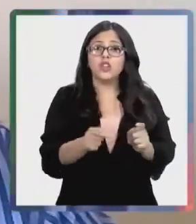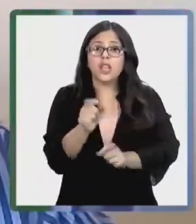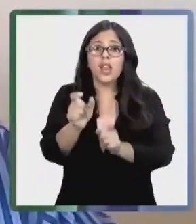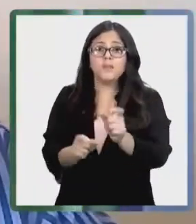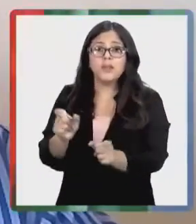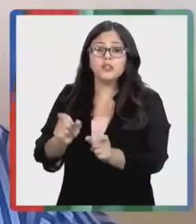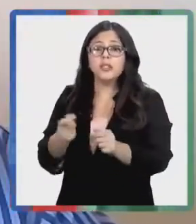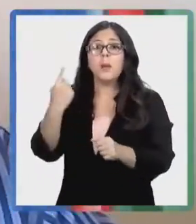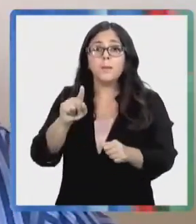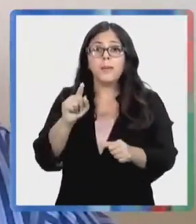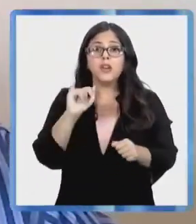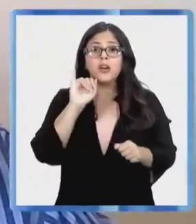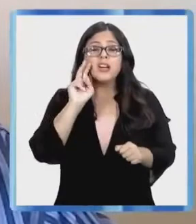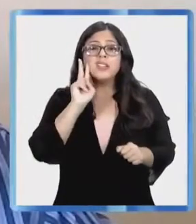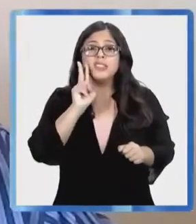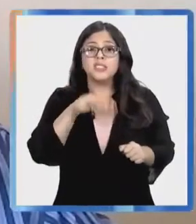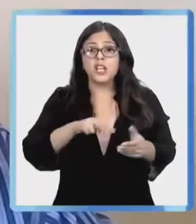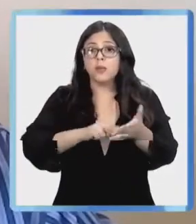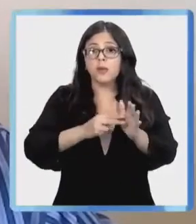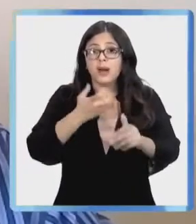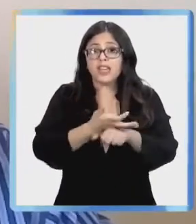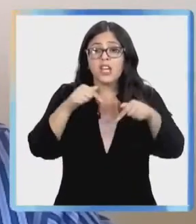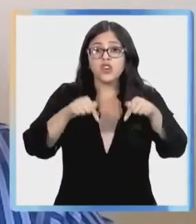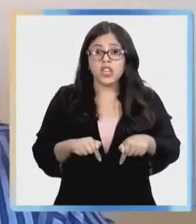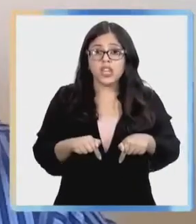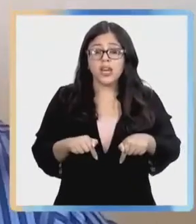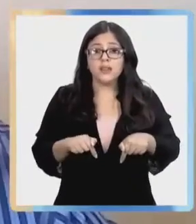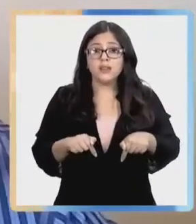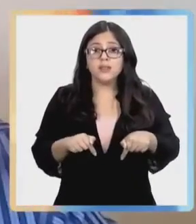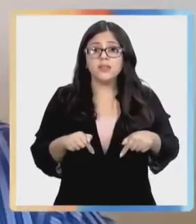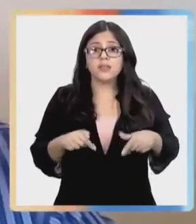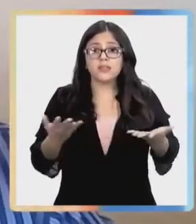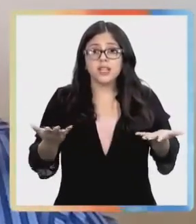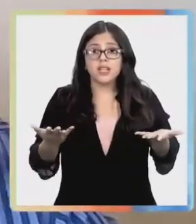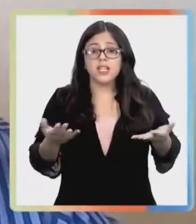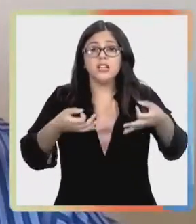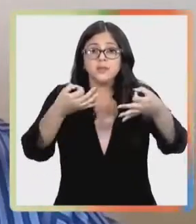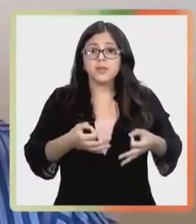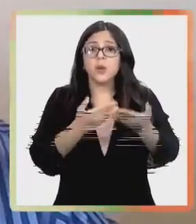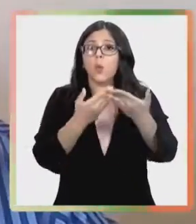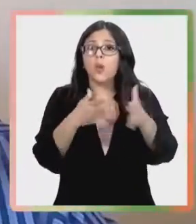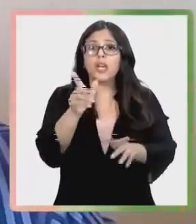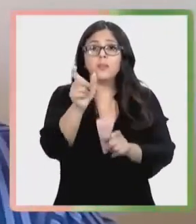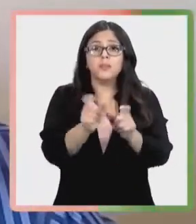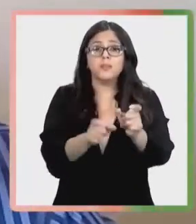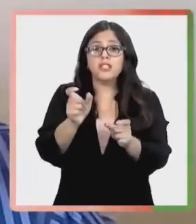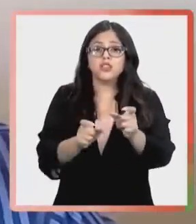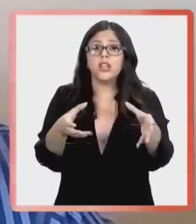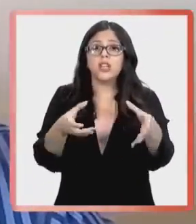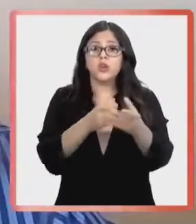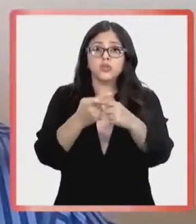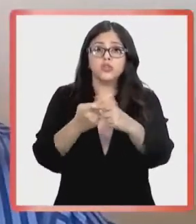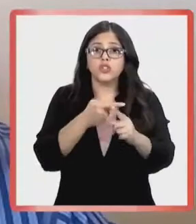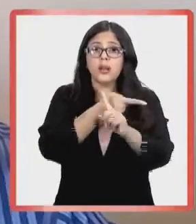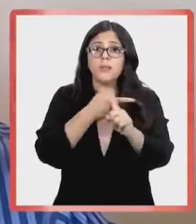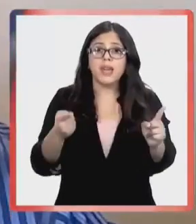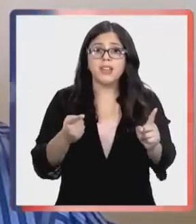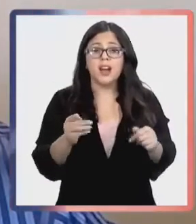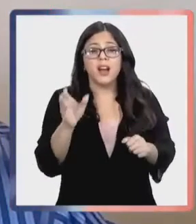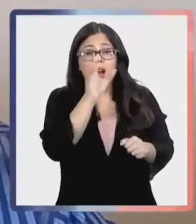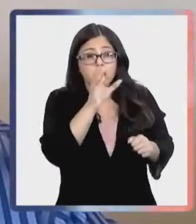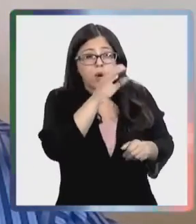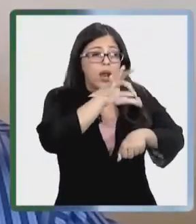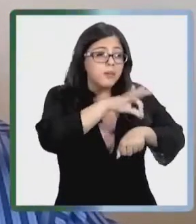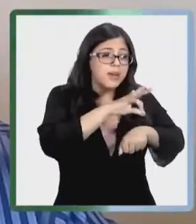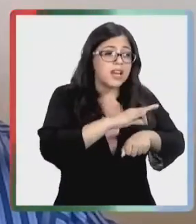las personas, pero sin las carencias que hoy día tiene. Tiene que ser de mejor nivel para que usted o cualquier persona de clase media, en vez de ir a buscar un médico por un